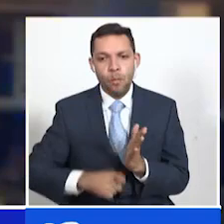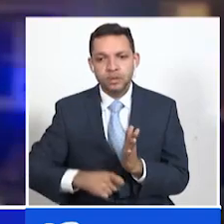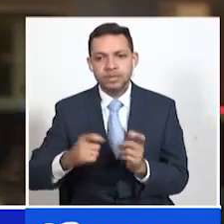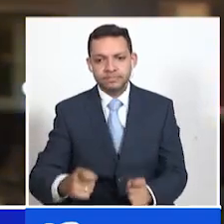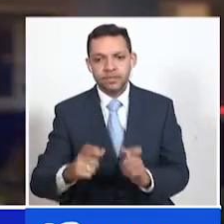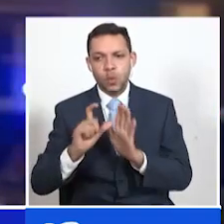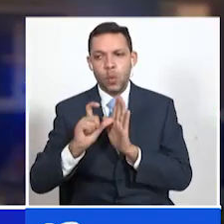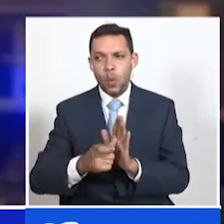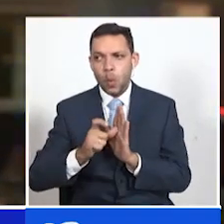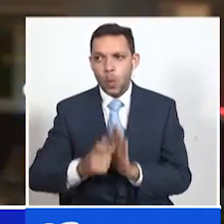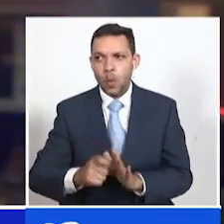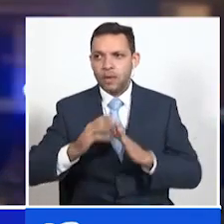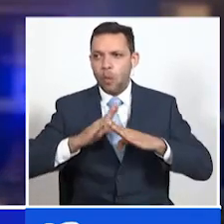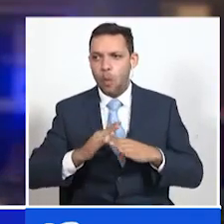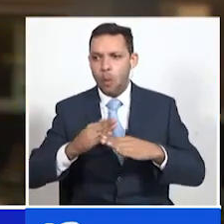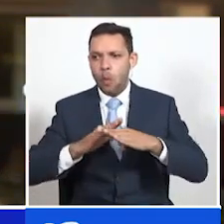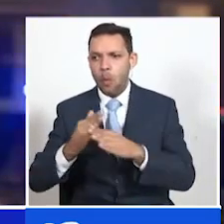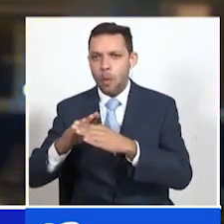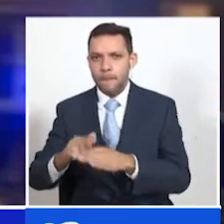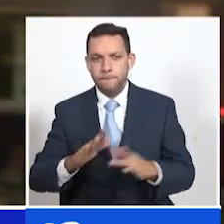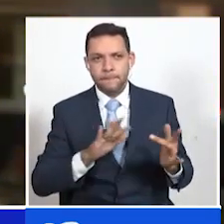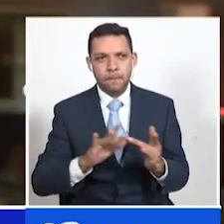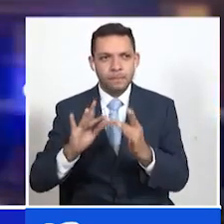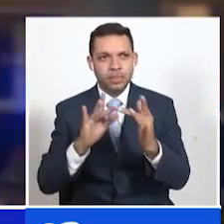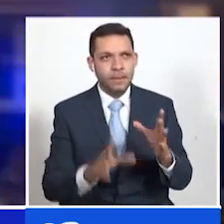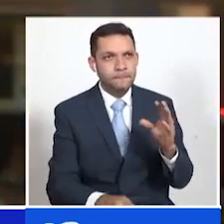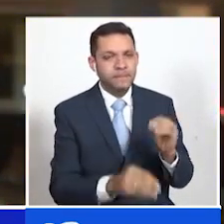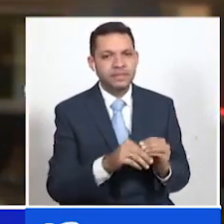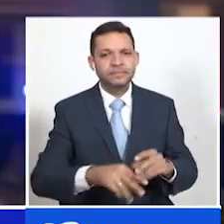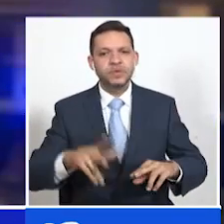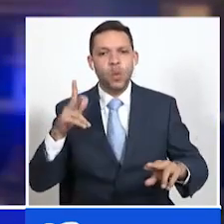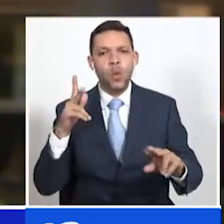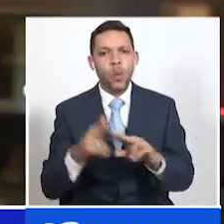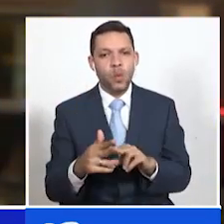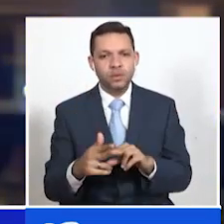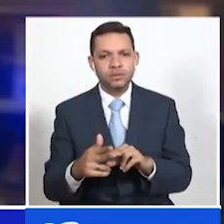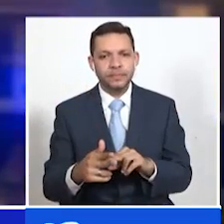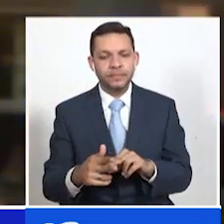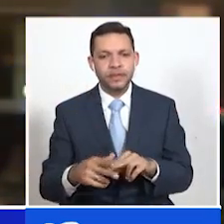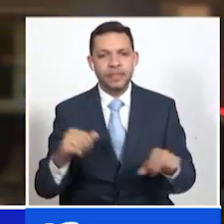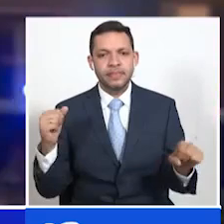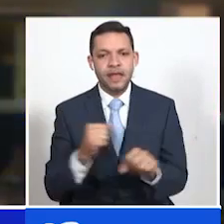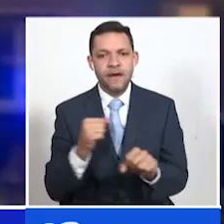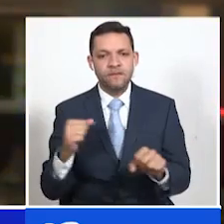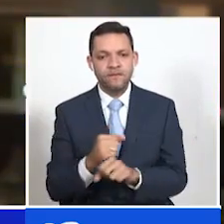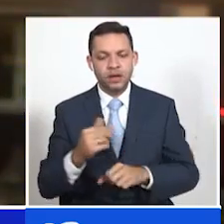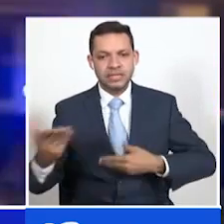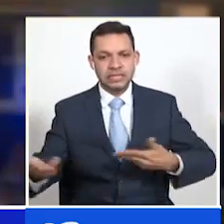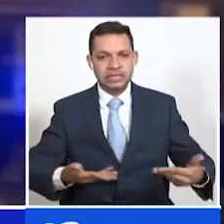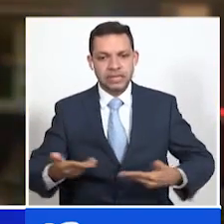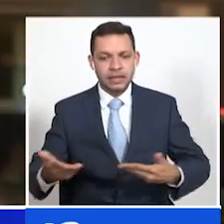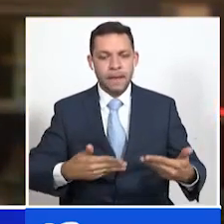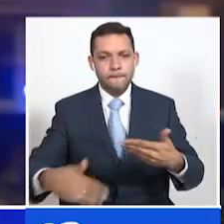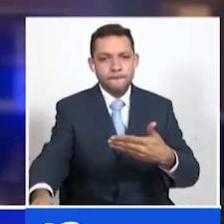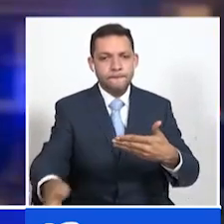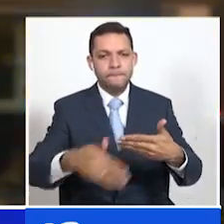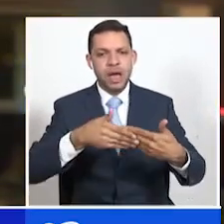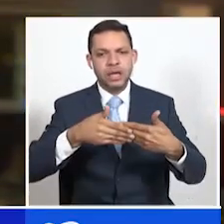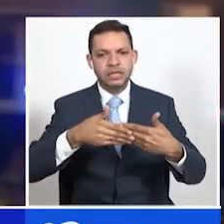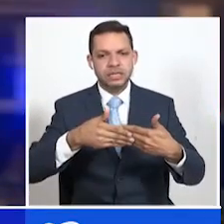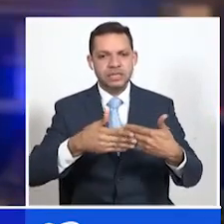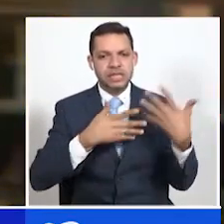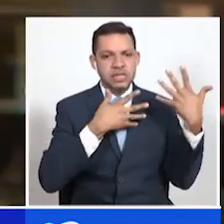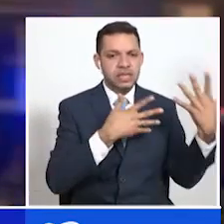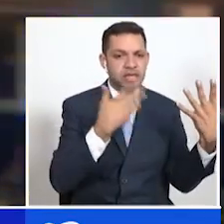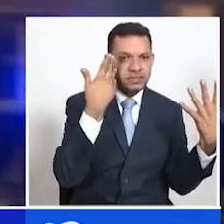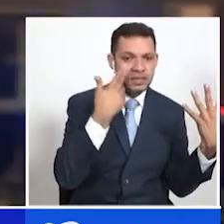Nacional de Seguridad y Convivencia Ciudadana. Y también hay que mencionar que se suspendió temporalmente la actividad de un establecimiento público por espacio de 10 días